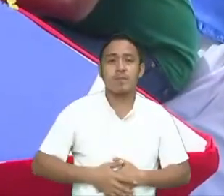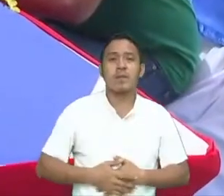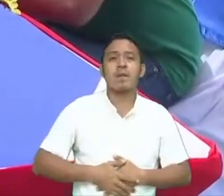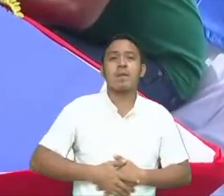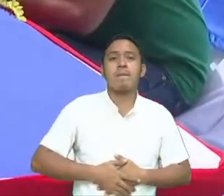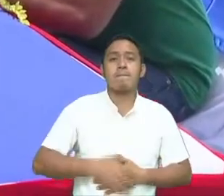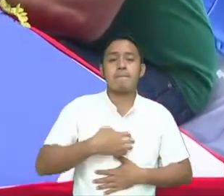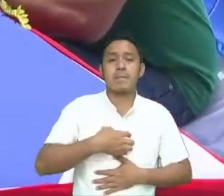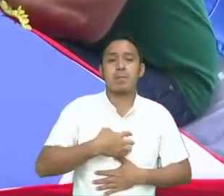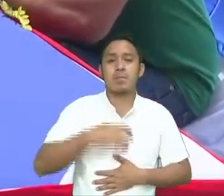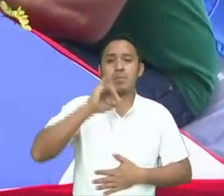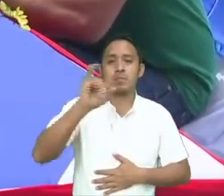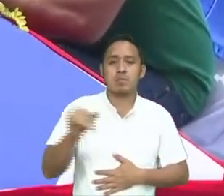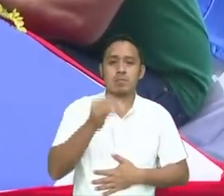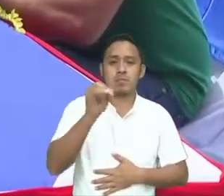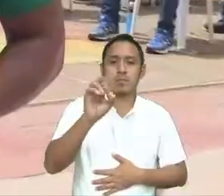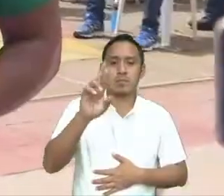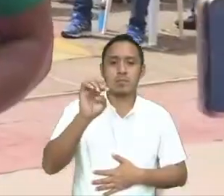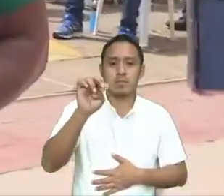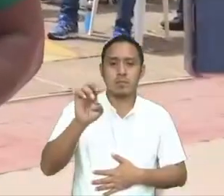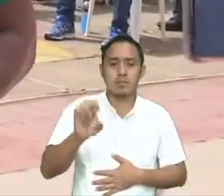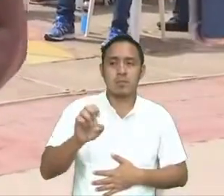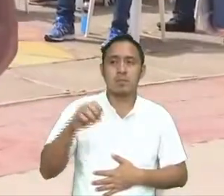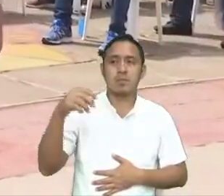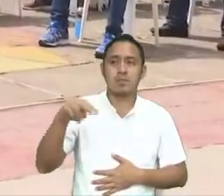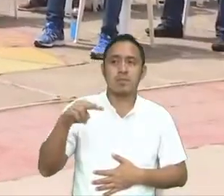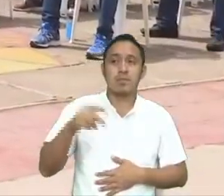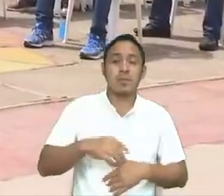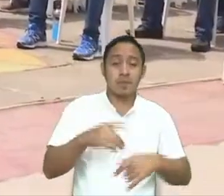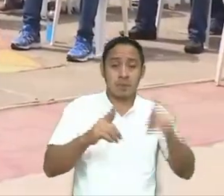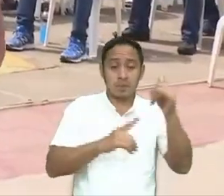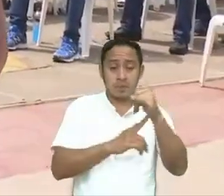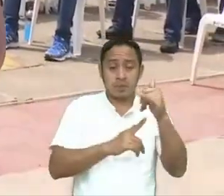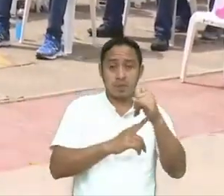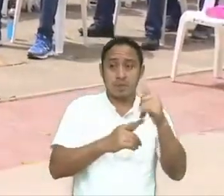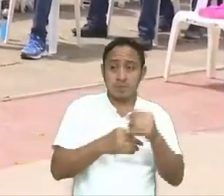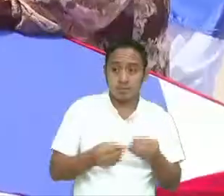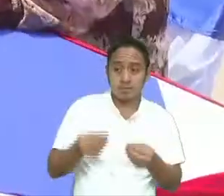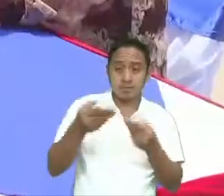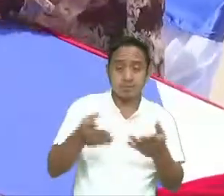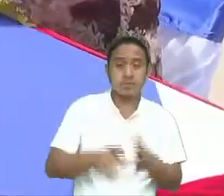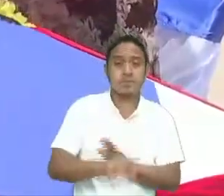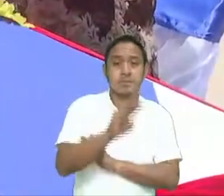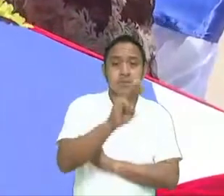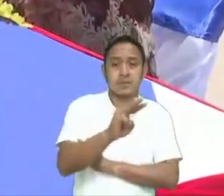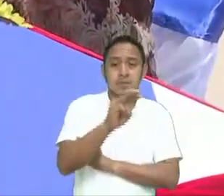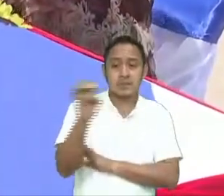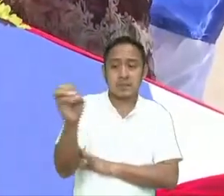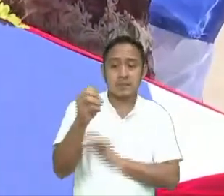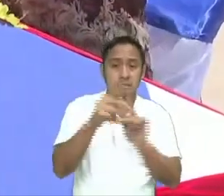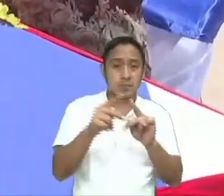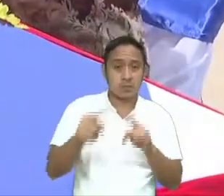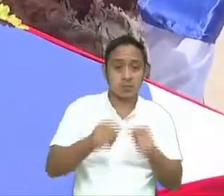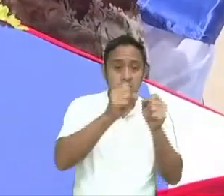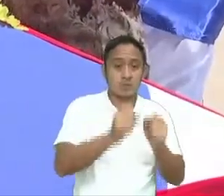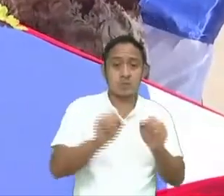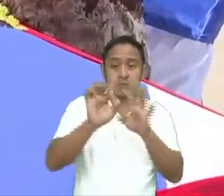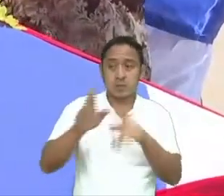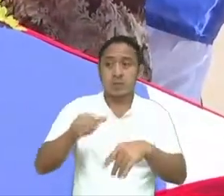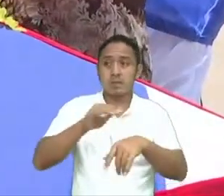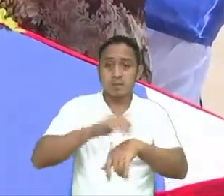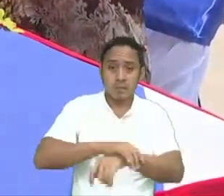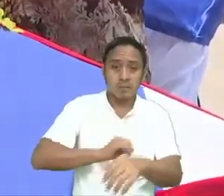de convivencia familiar a 1.300 reos comunes. Esta es la segunda excarcelación del año. En abril sacaron de la cárcel a